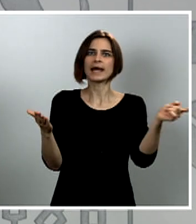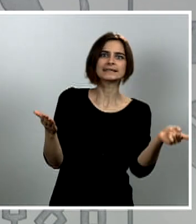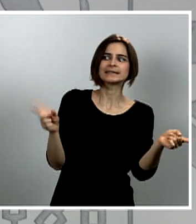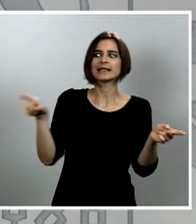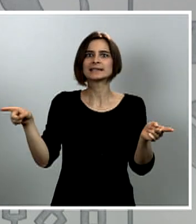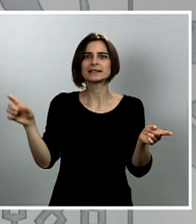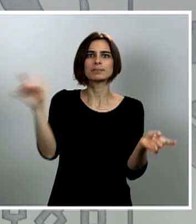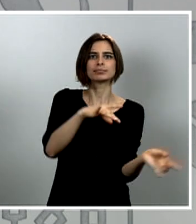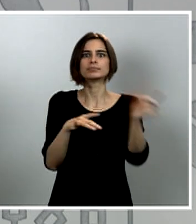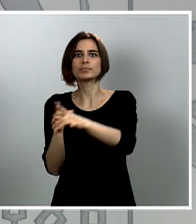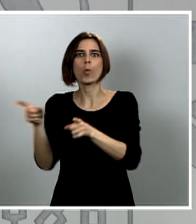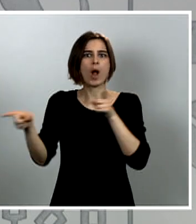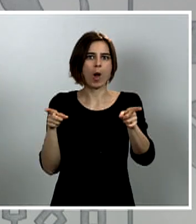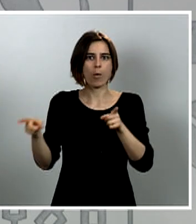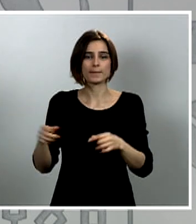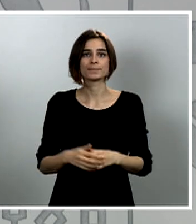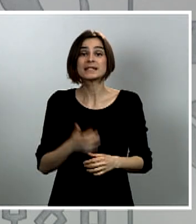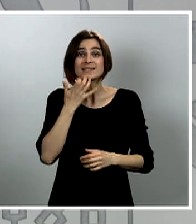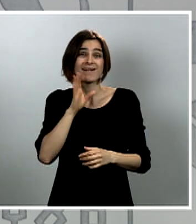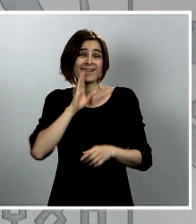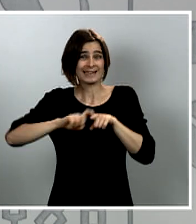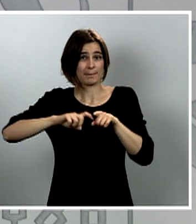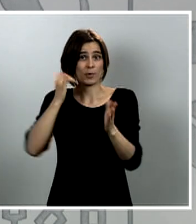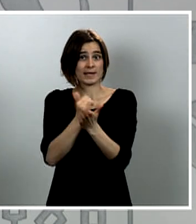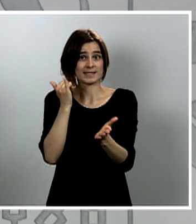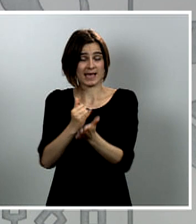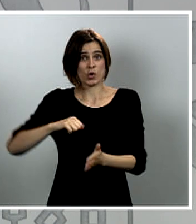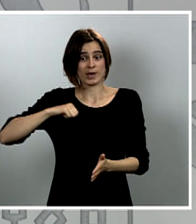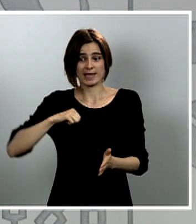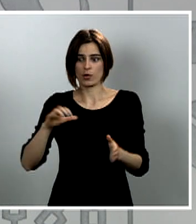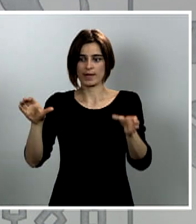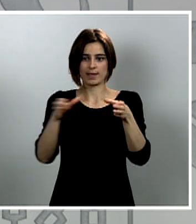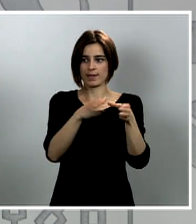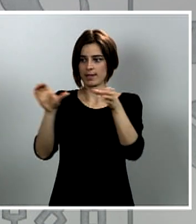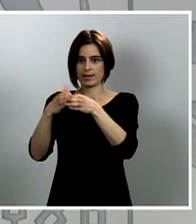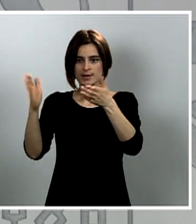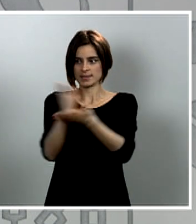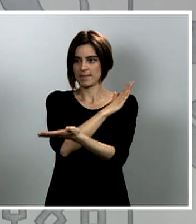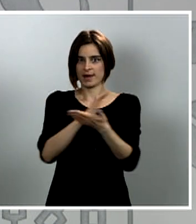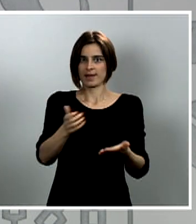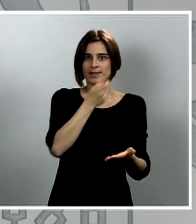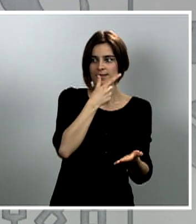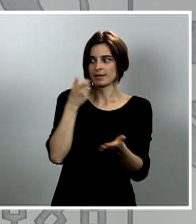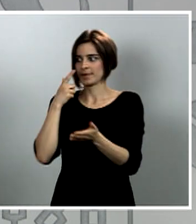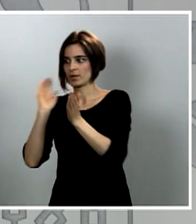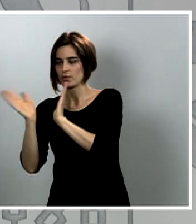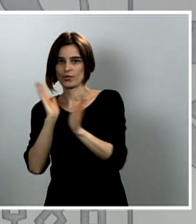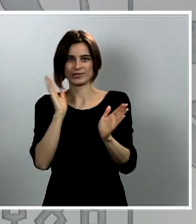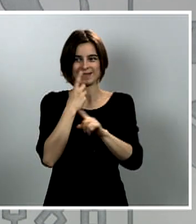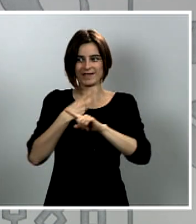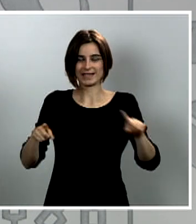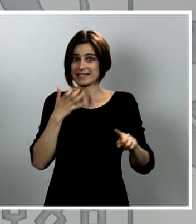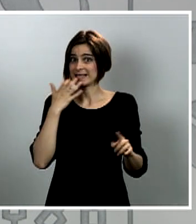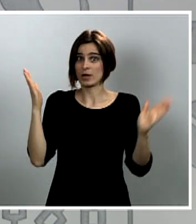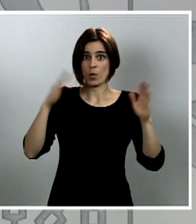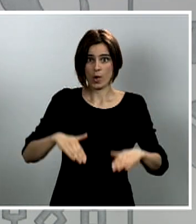ensayos, cualquier prueba que se haga de forma, digamos, espuria, en la que yo trato a mis pacientes, la mitad se curan, la mitad